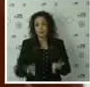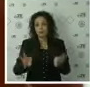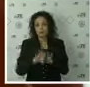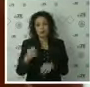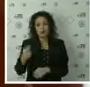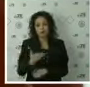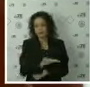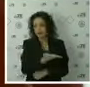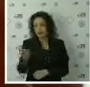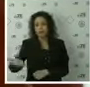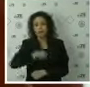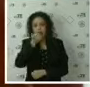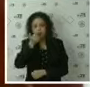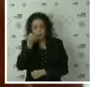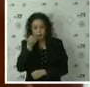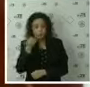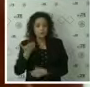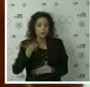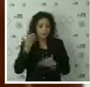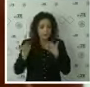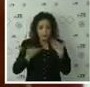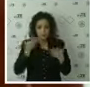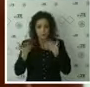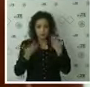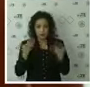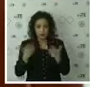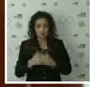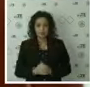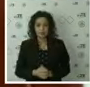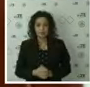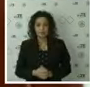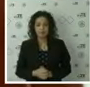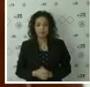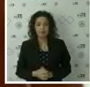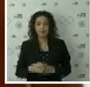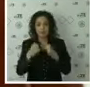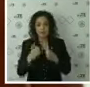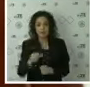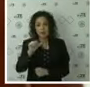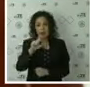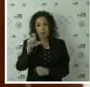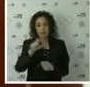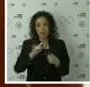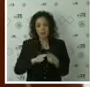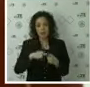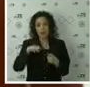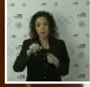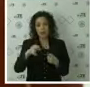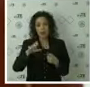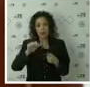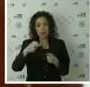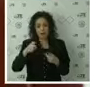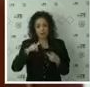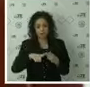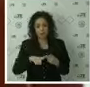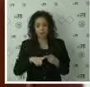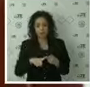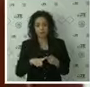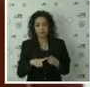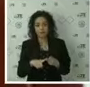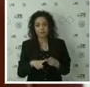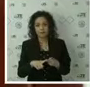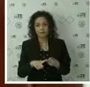las estudiantes, los estudiantes. Entiendo que tenemos a Stephanie, a Alexa y a Miguel Ángel conectados para hacer